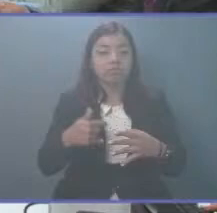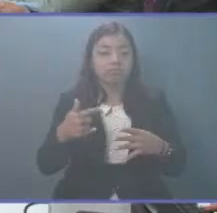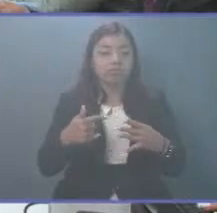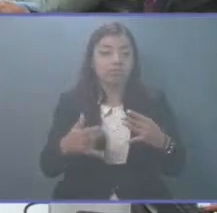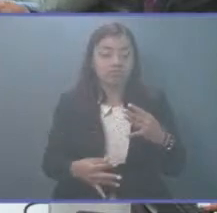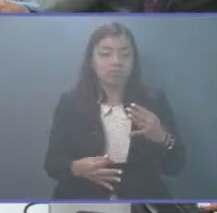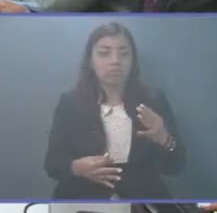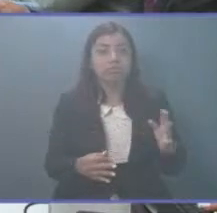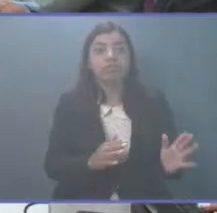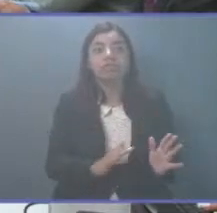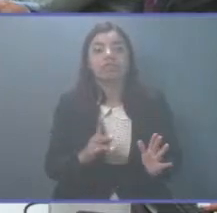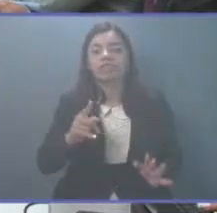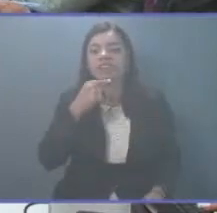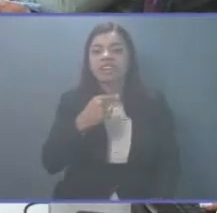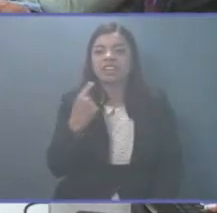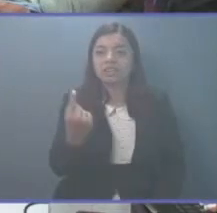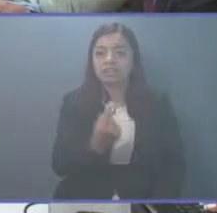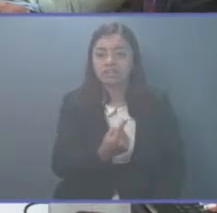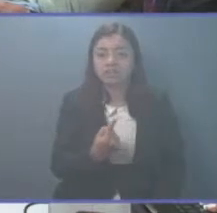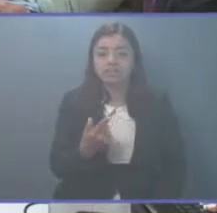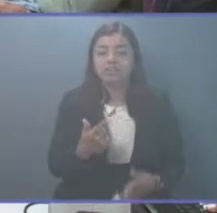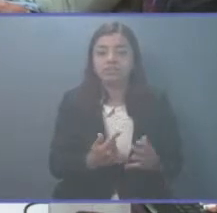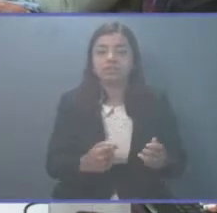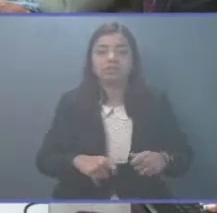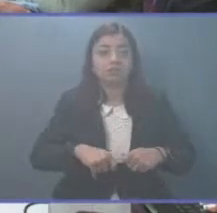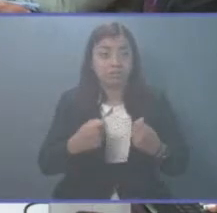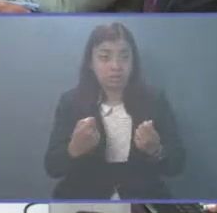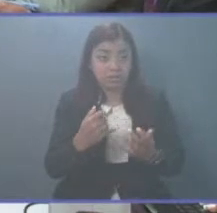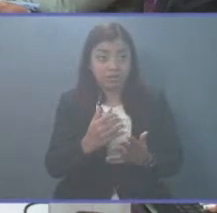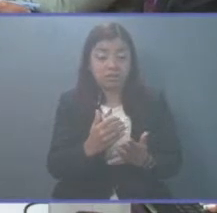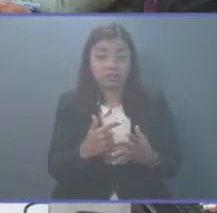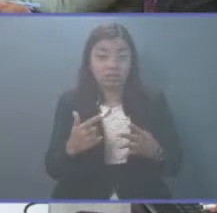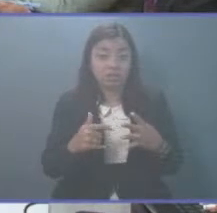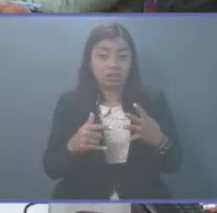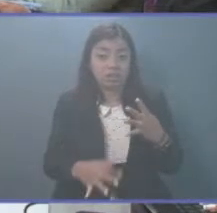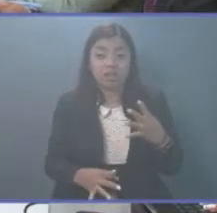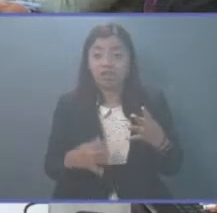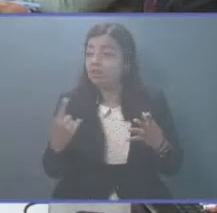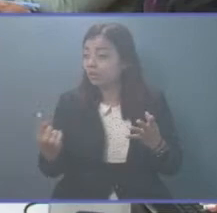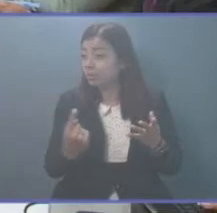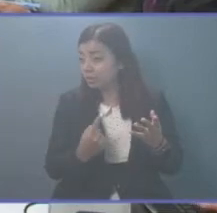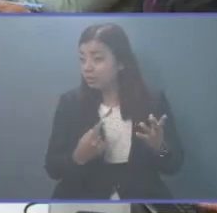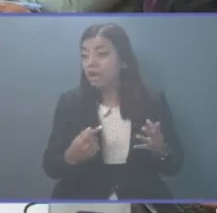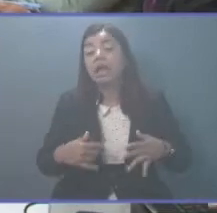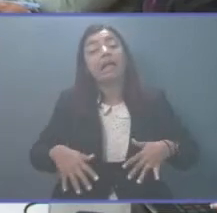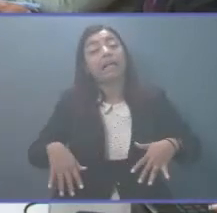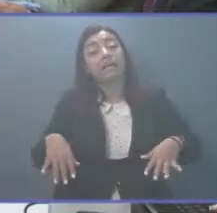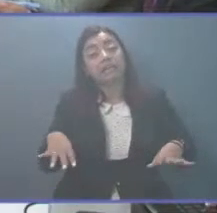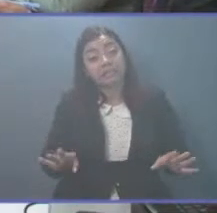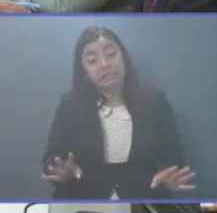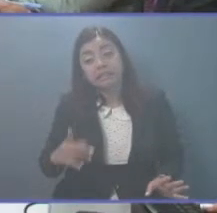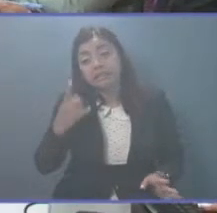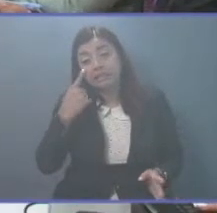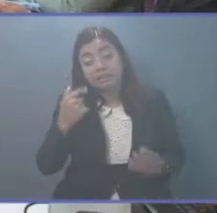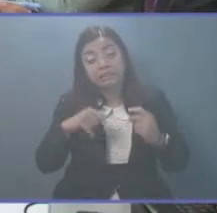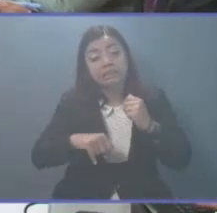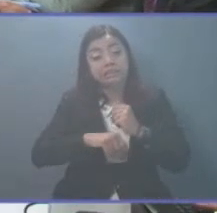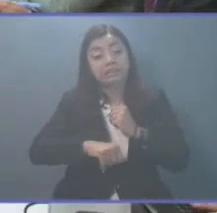la deposición de quienes hayan sido objeto del delito de tráfico ilegal de personas y en caso de promoción del